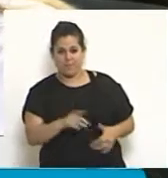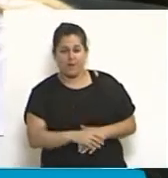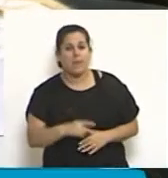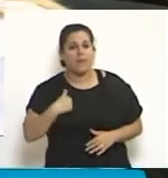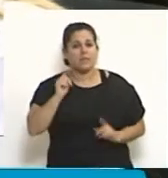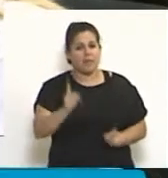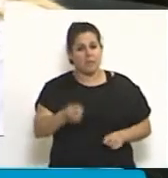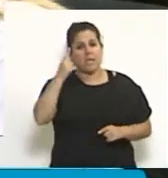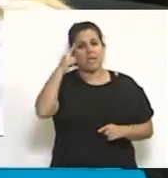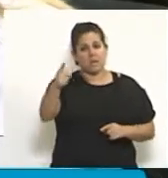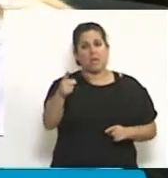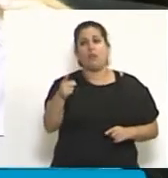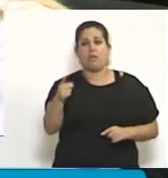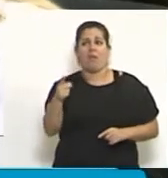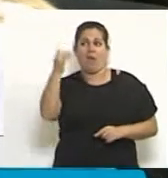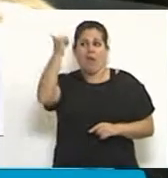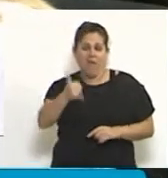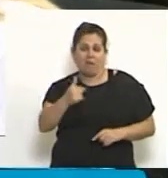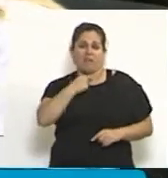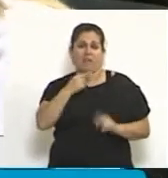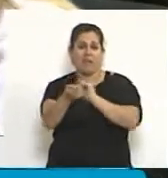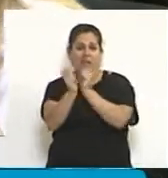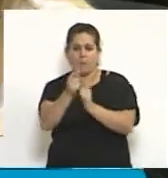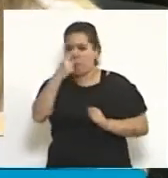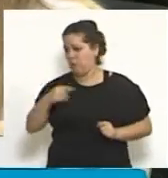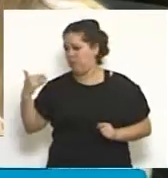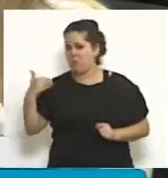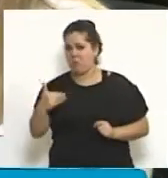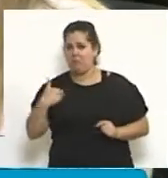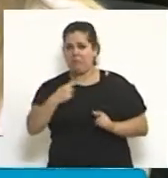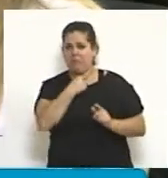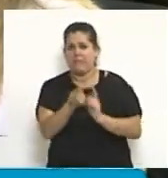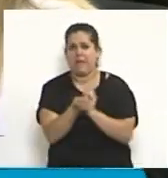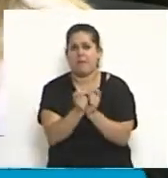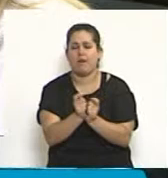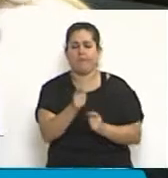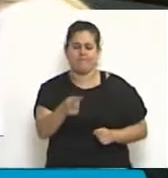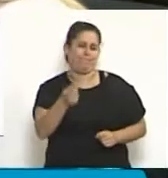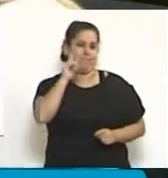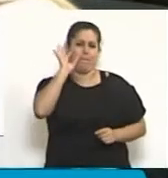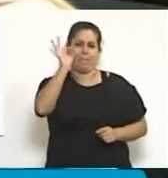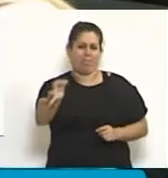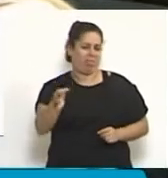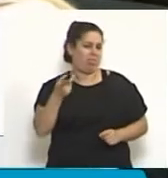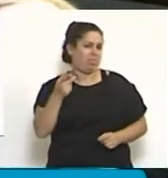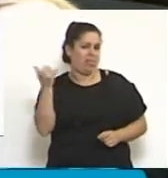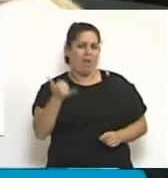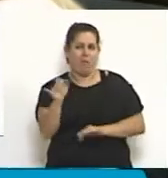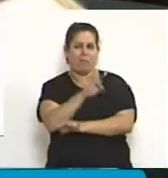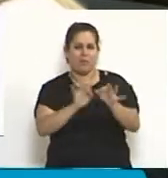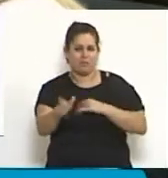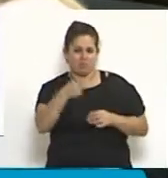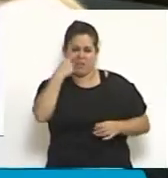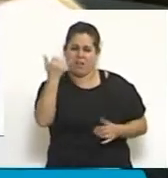Creo que además se han intentado algunos cambios de último momento, que son cambios que demuestran una mera cosmética sobre el